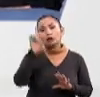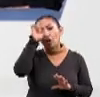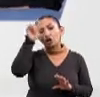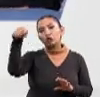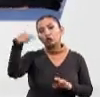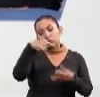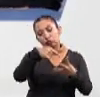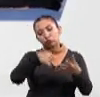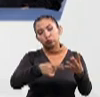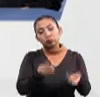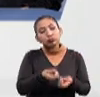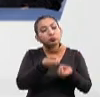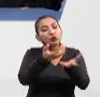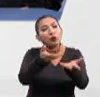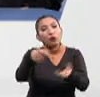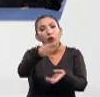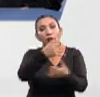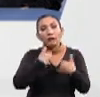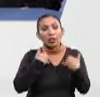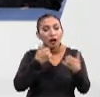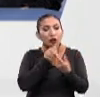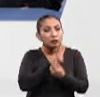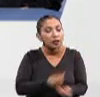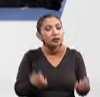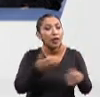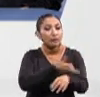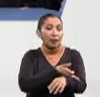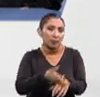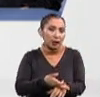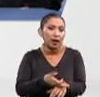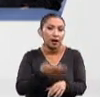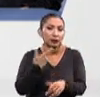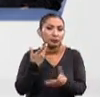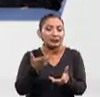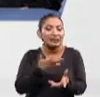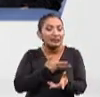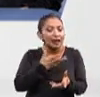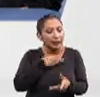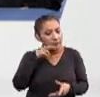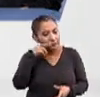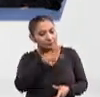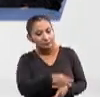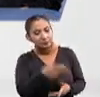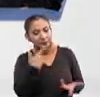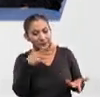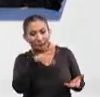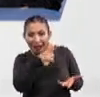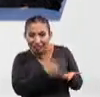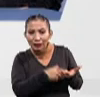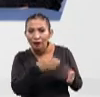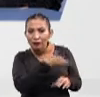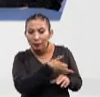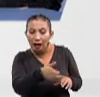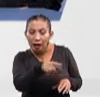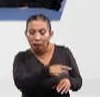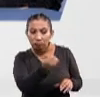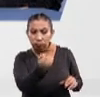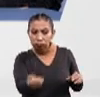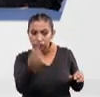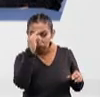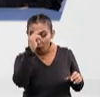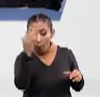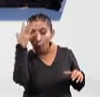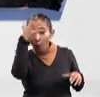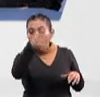consejos que tú le darías a los jóvenes, a los niños y a las familias que tienen, digamos, en el seno de las familias a